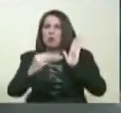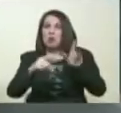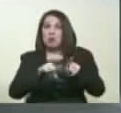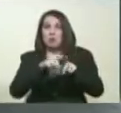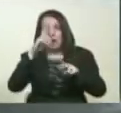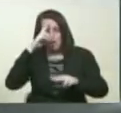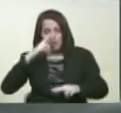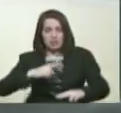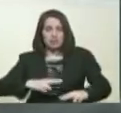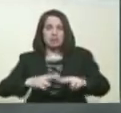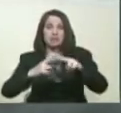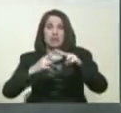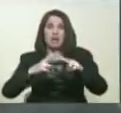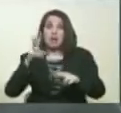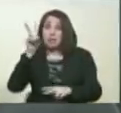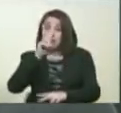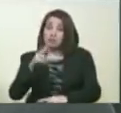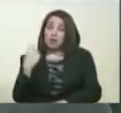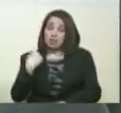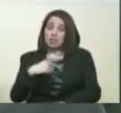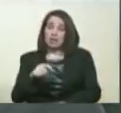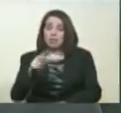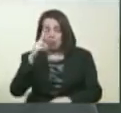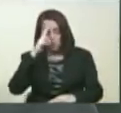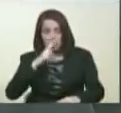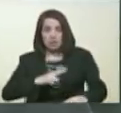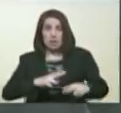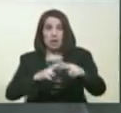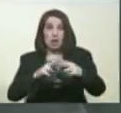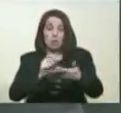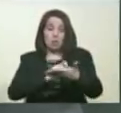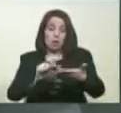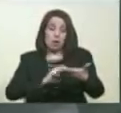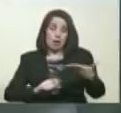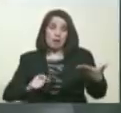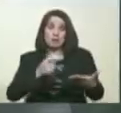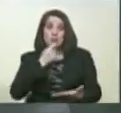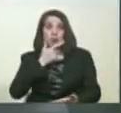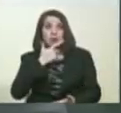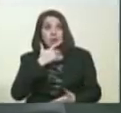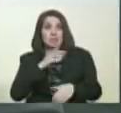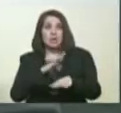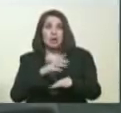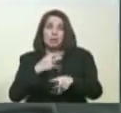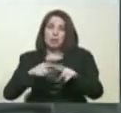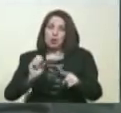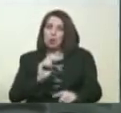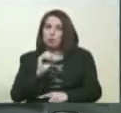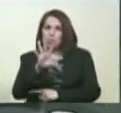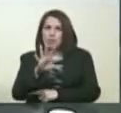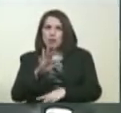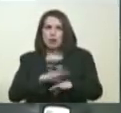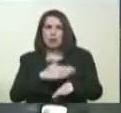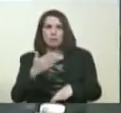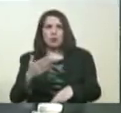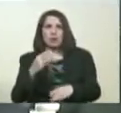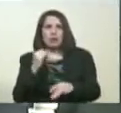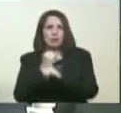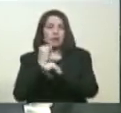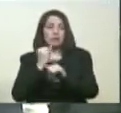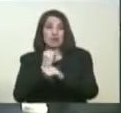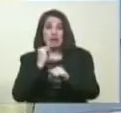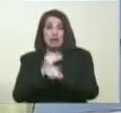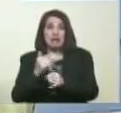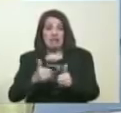los venezolanos, si tenemos algo, es dignidad. Una carta hermosísima, no la publico porque no quiero exponer a este muchacho, porque yo sé que por las redes sociales